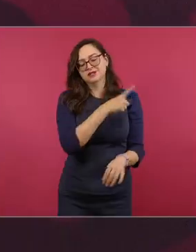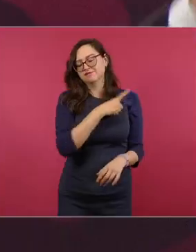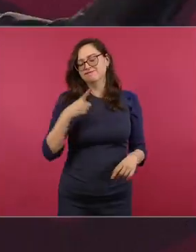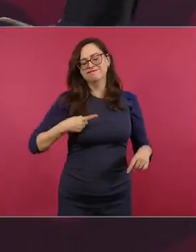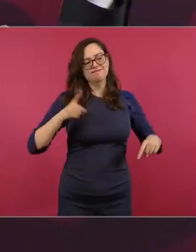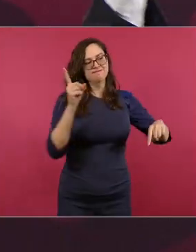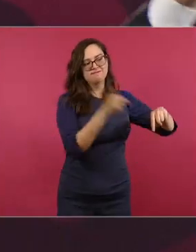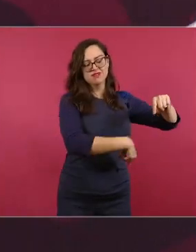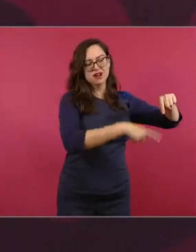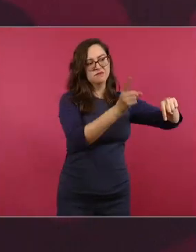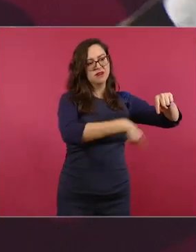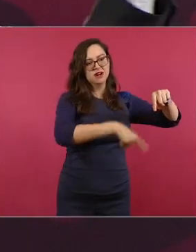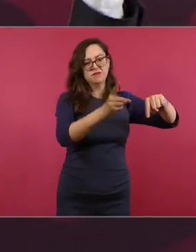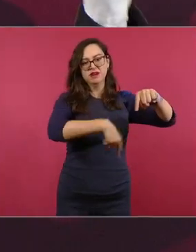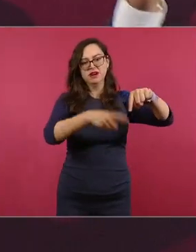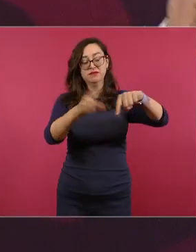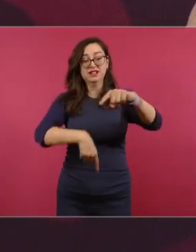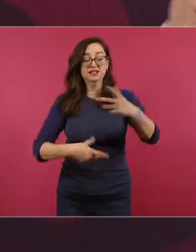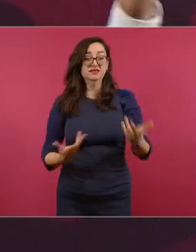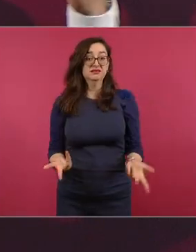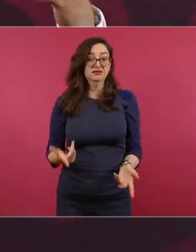y que le cuestan mucho